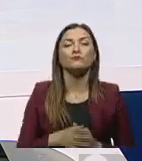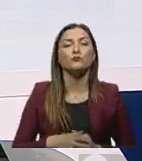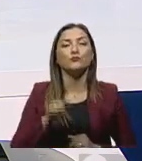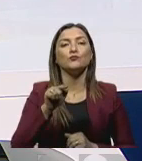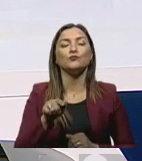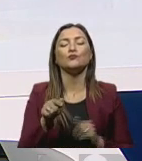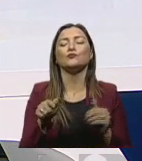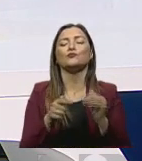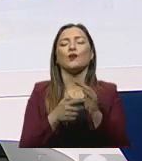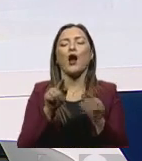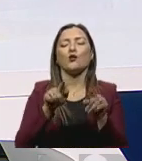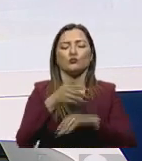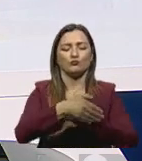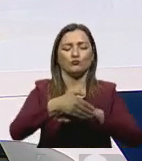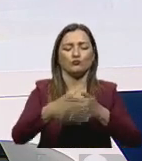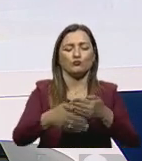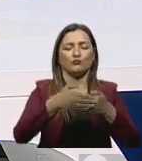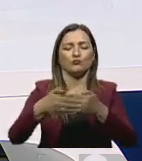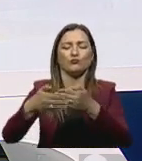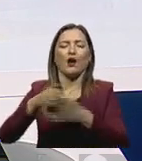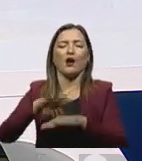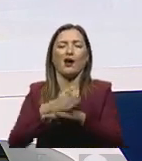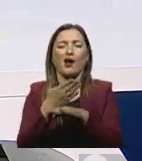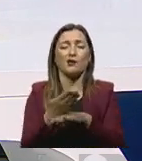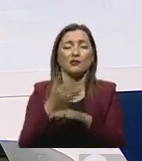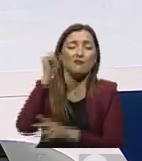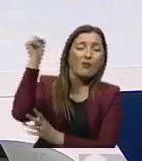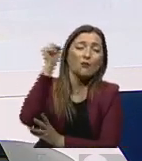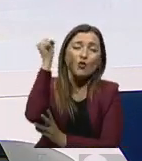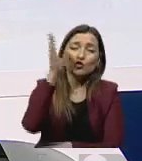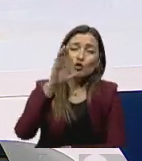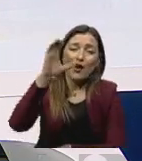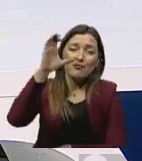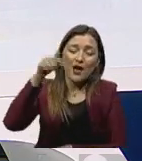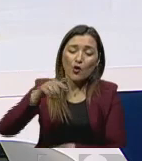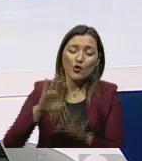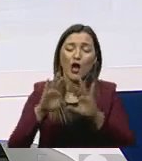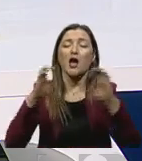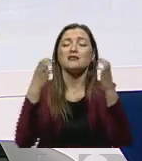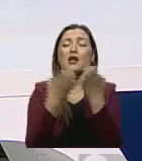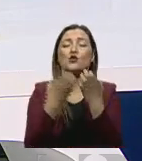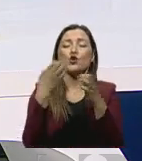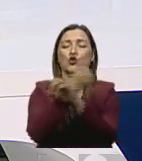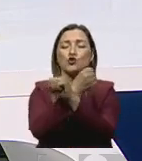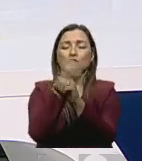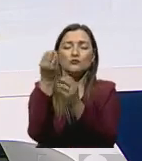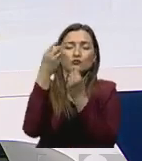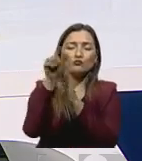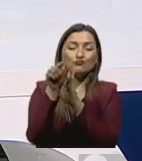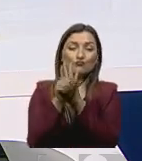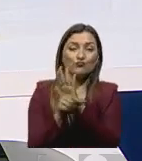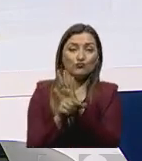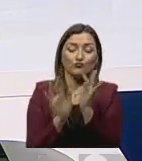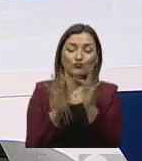van a ver cierres viales a propósito del concierto de Daddy Yankee que se realiza esta noche bueno Y para conocer más detalles